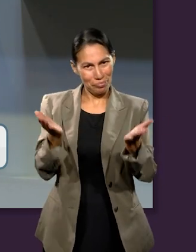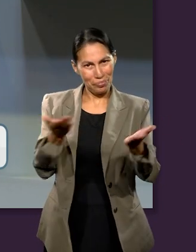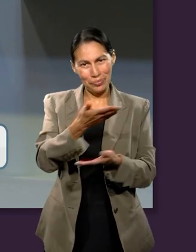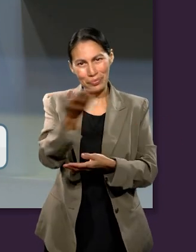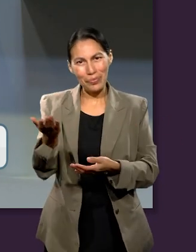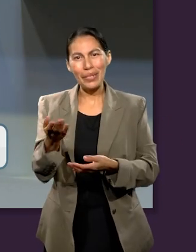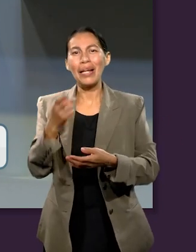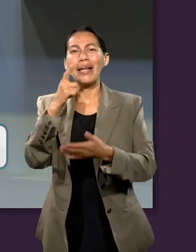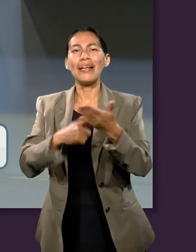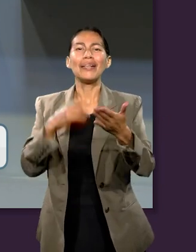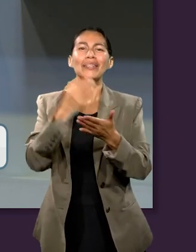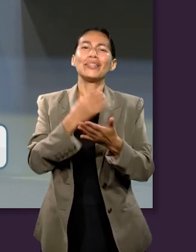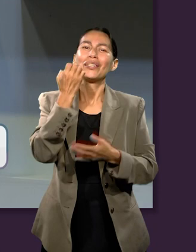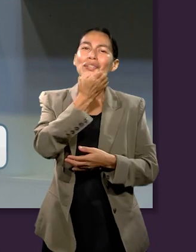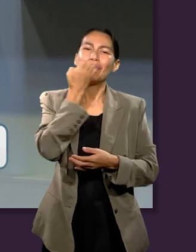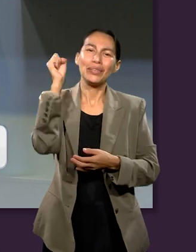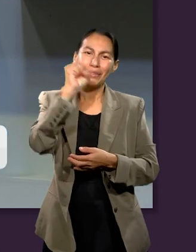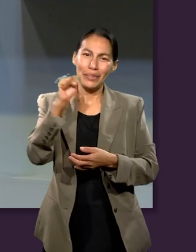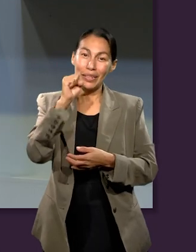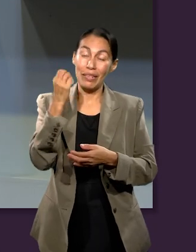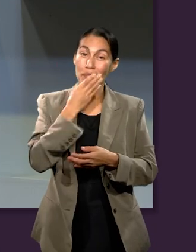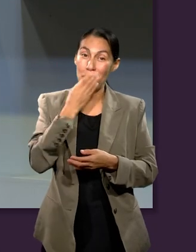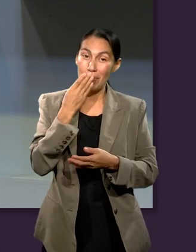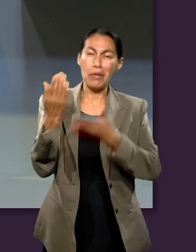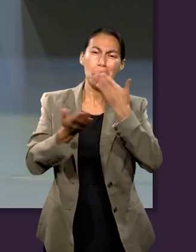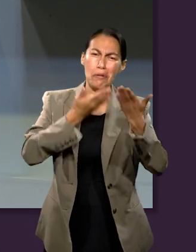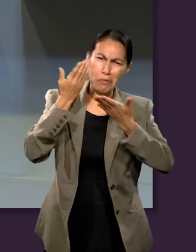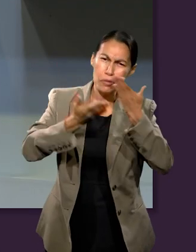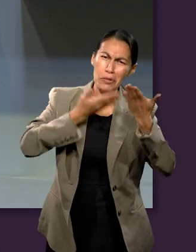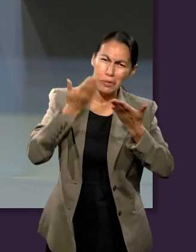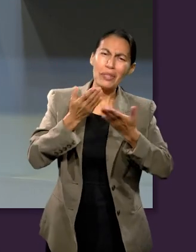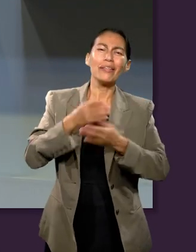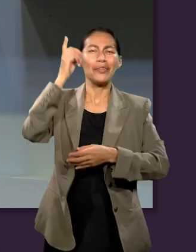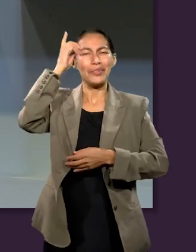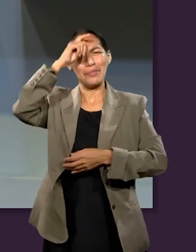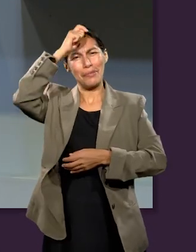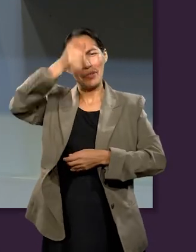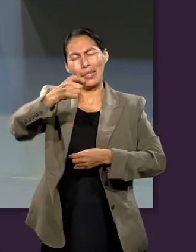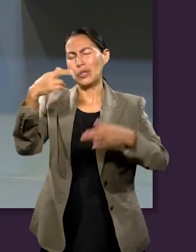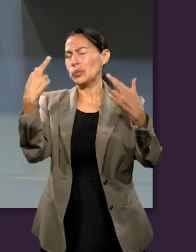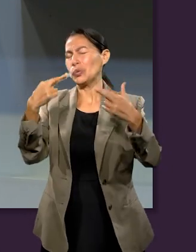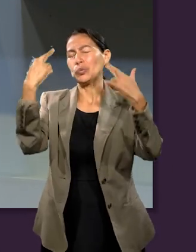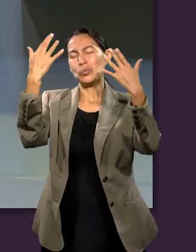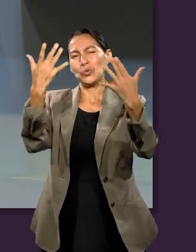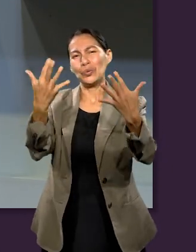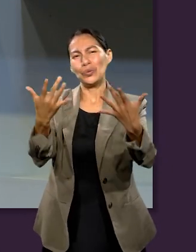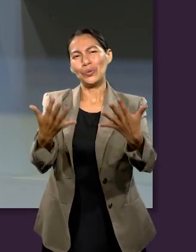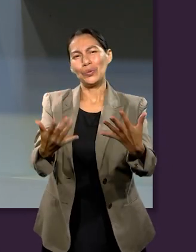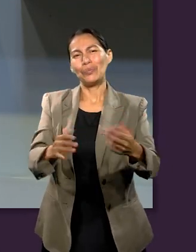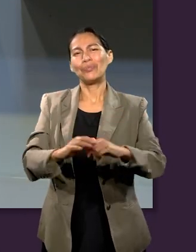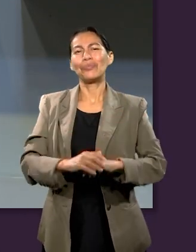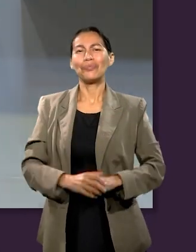estudiando la palabra de Dios y nos vemos en la segunda lección que Dios les bendiga abundantemente